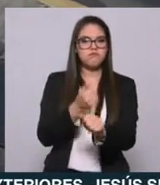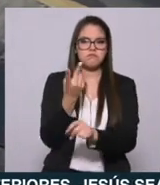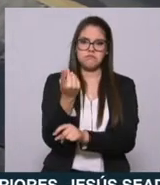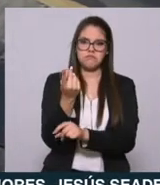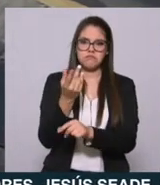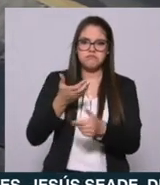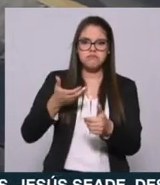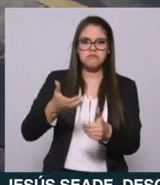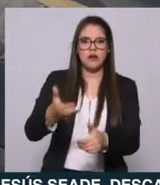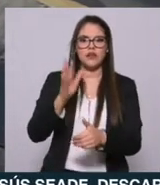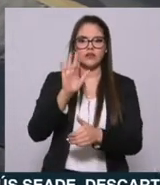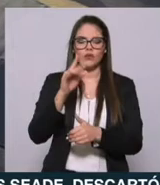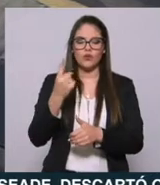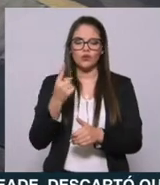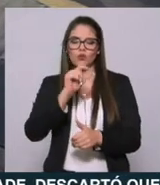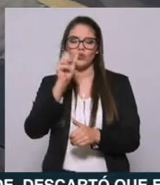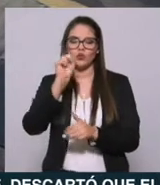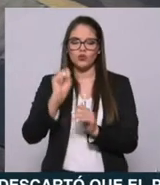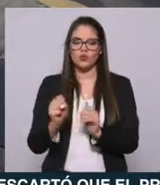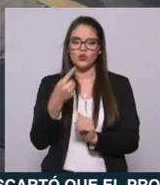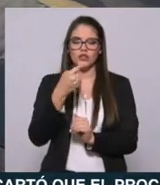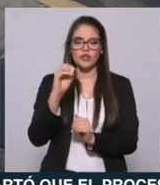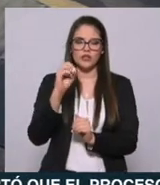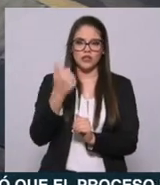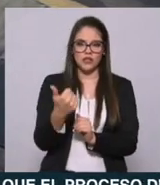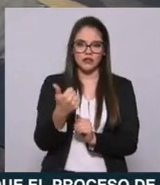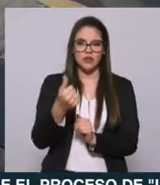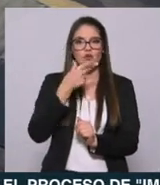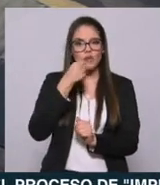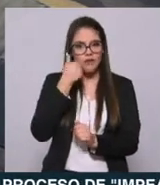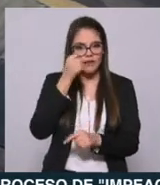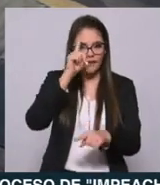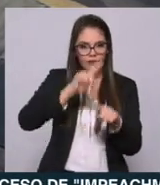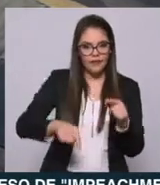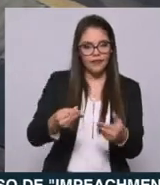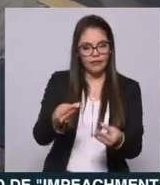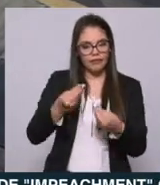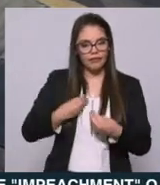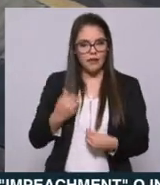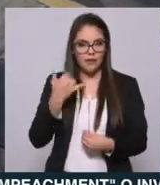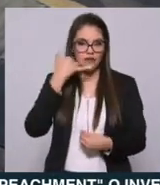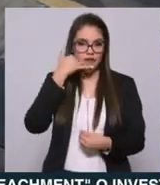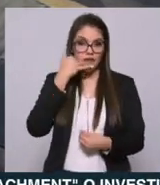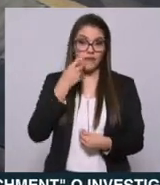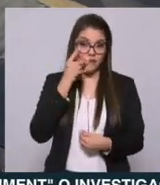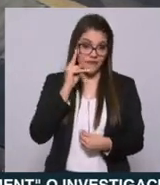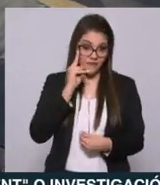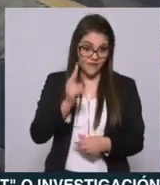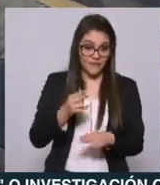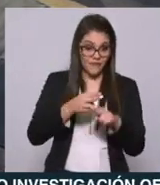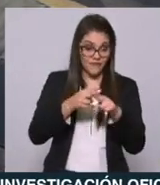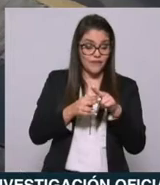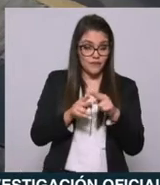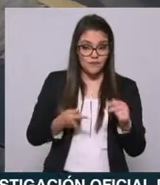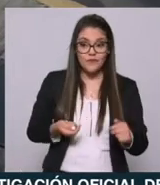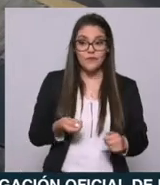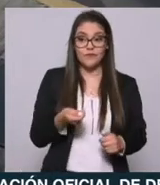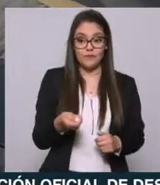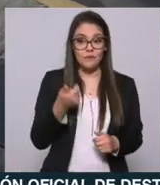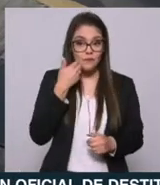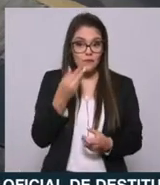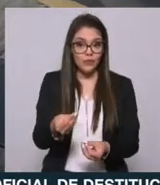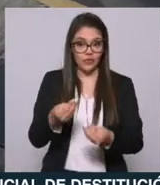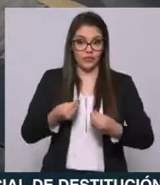Sur 106. El delincuente se acercó para quitarle el teléfono celular y le mostró el arma punzocortante que traía para